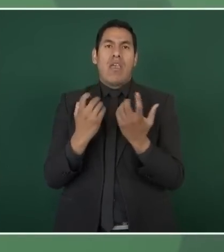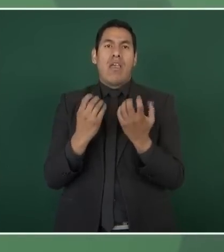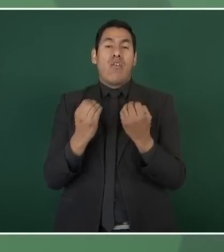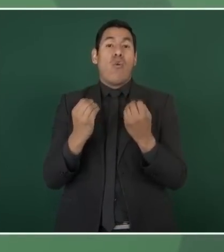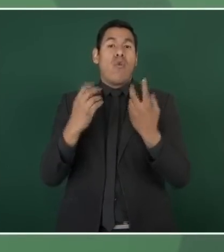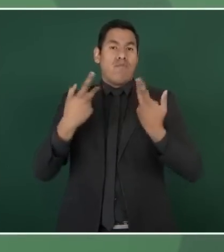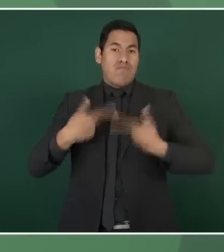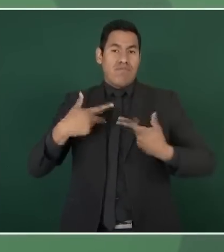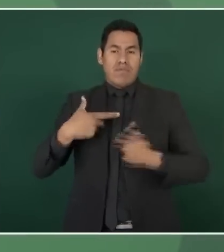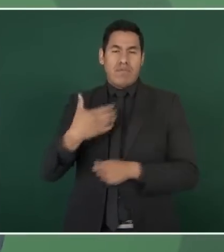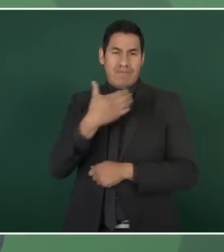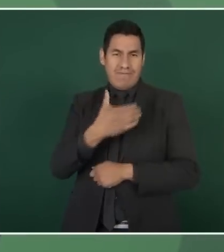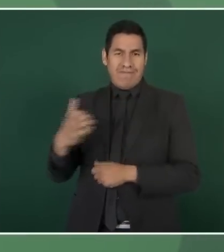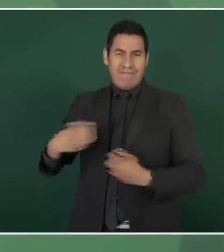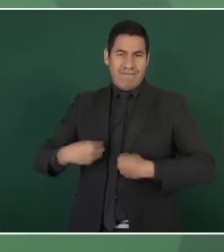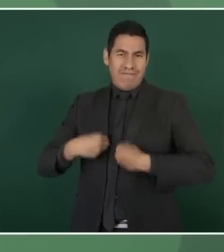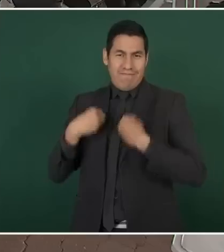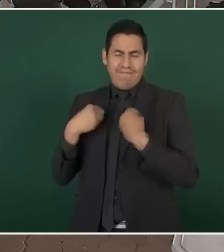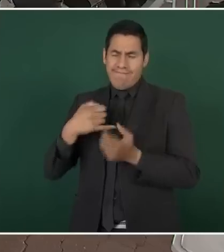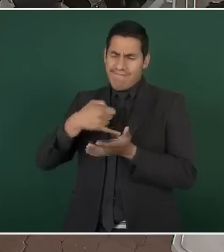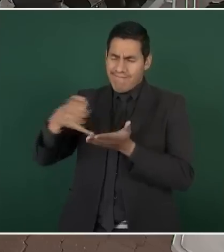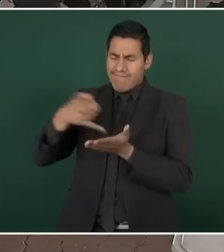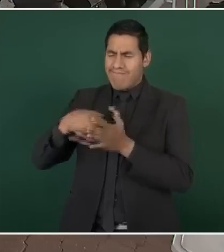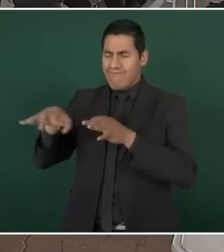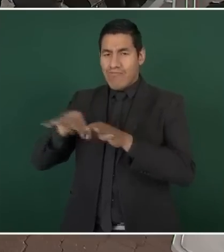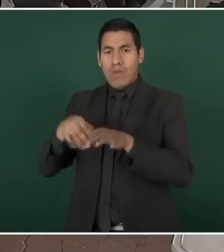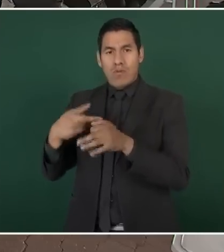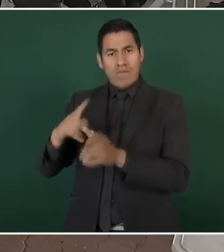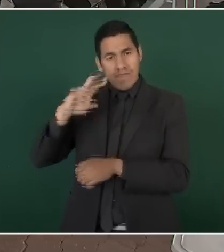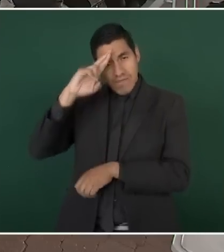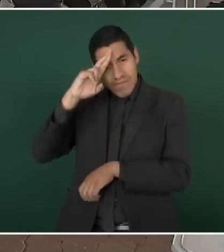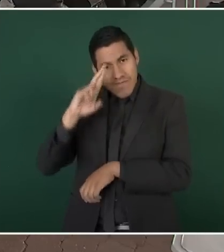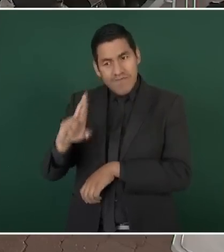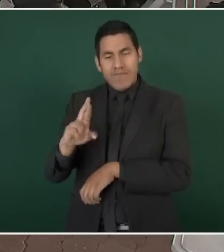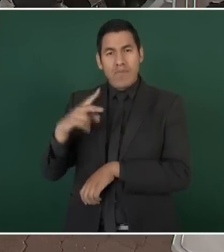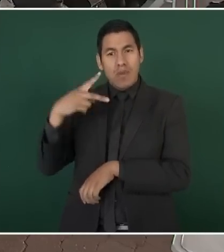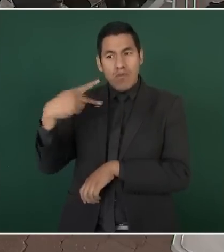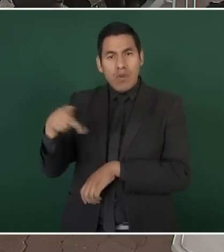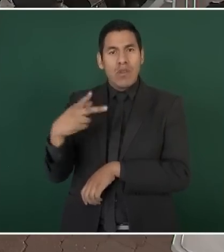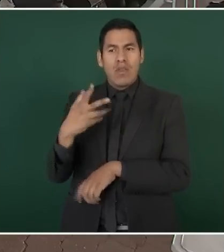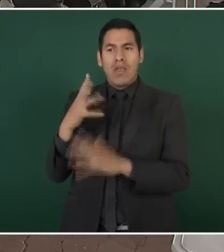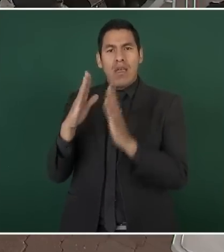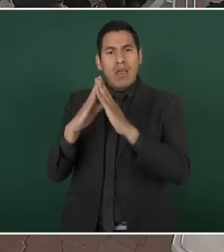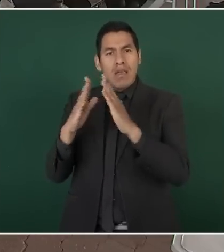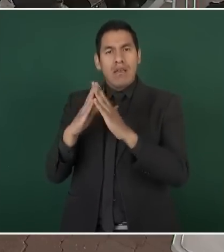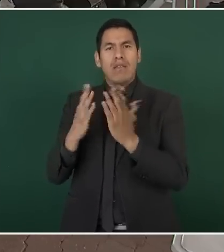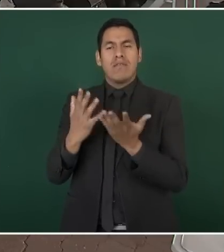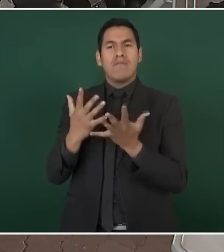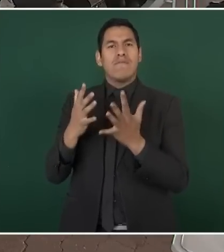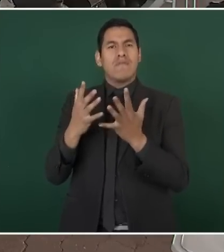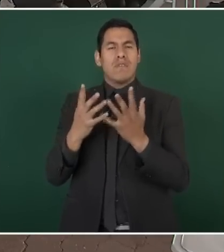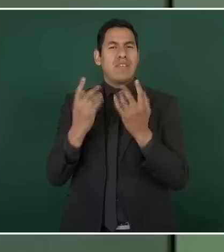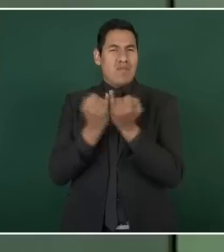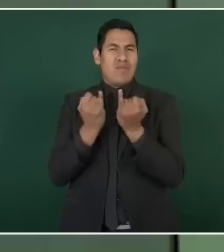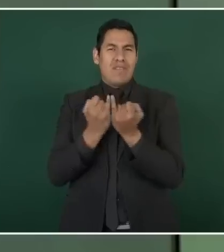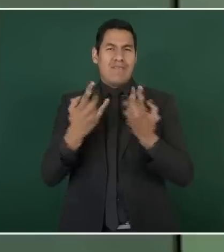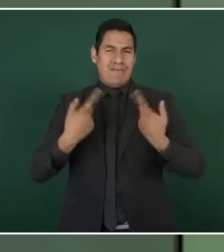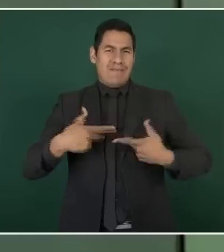campesinos, en garantizar el derecho de la tierra a los campesinos, en mejores condiciones laborales para los